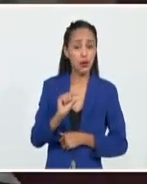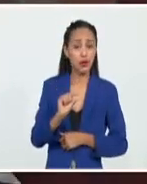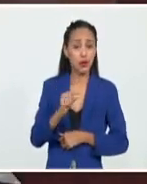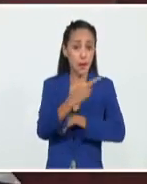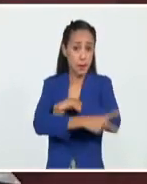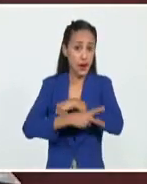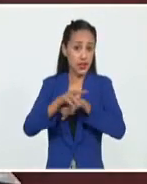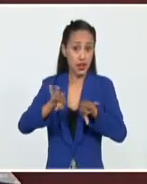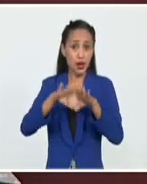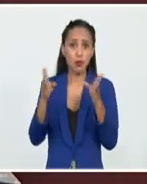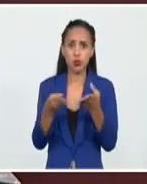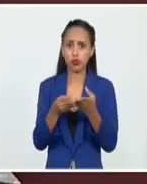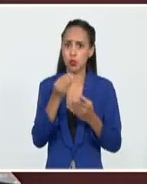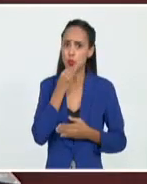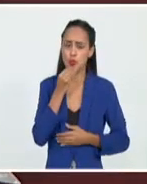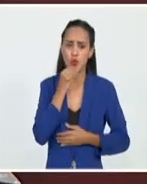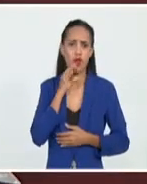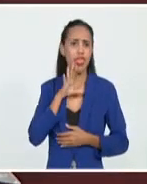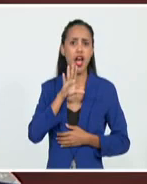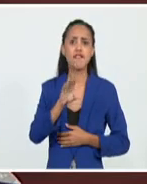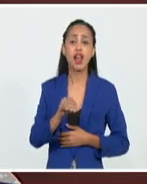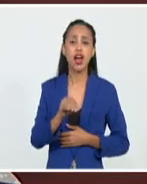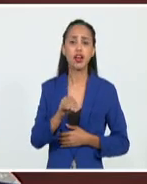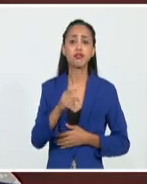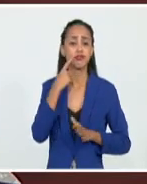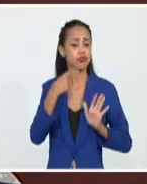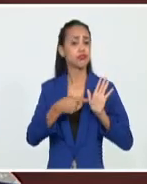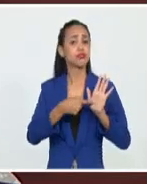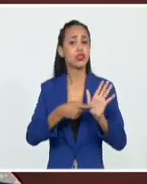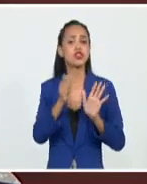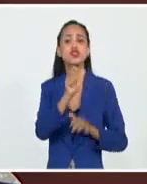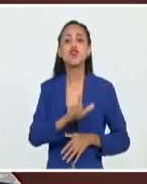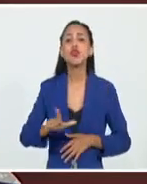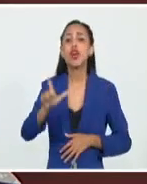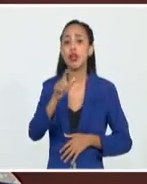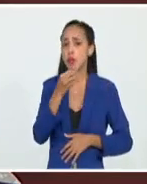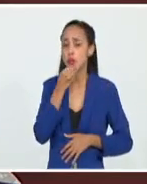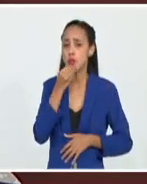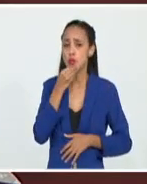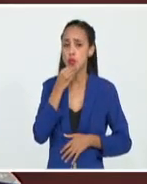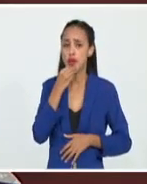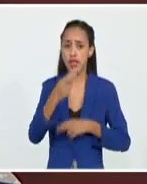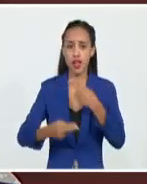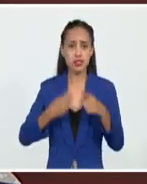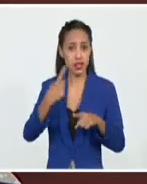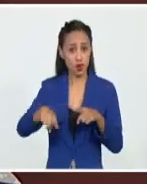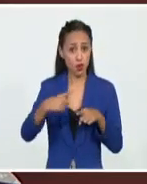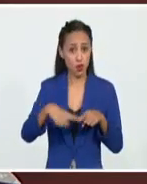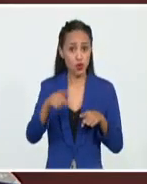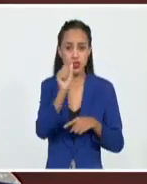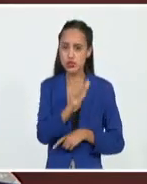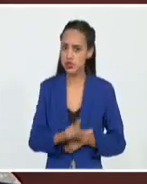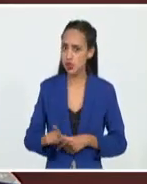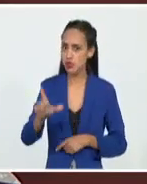hablar de socialismo y puede hacer cosas socialistas.